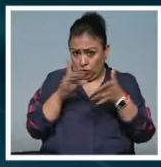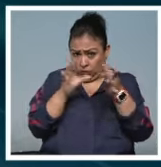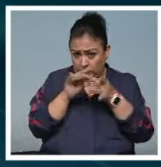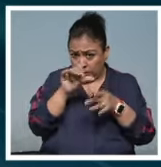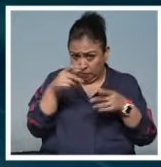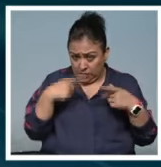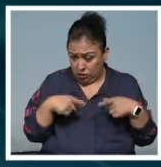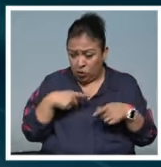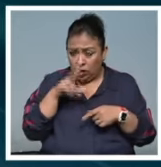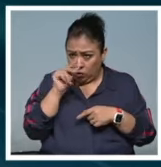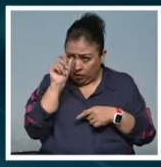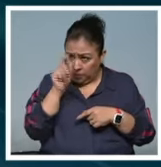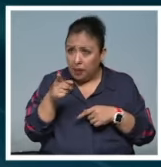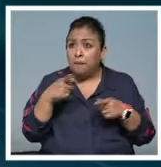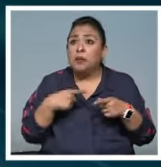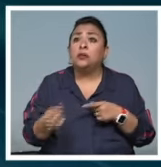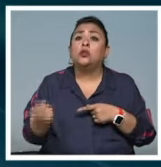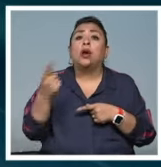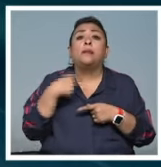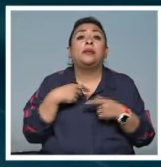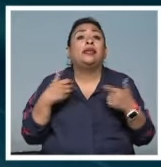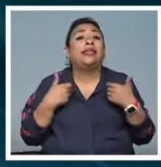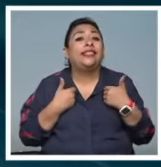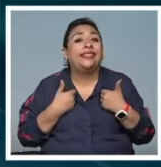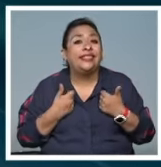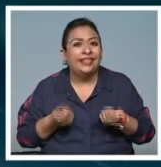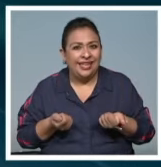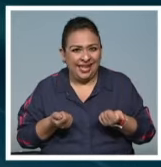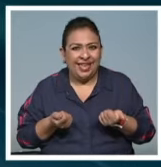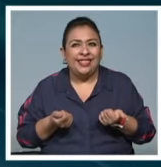a la gente, sino de que la gente